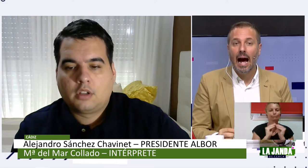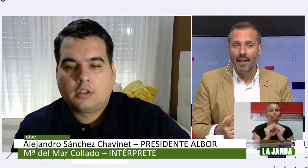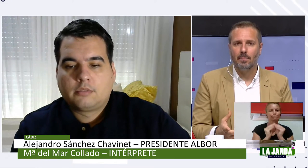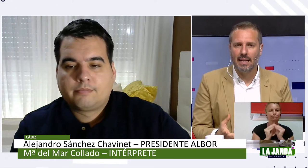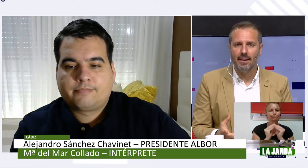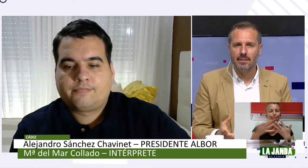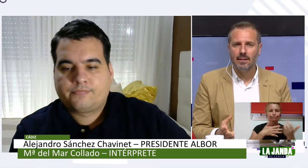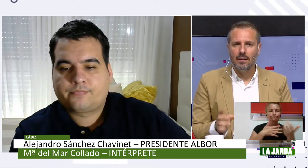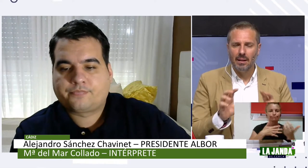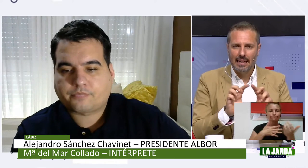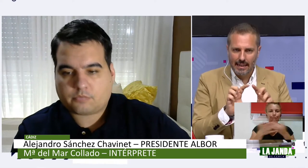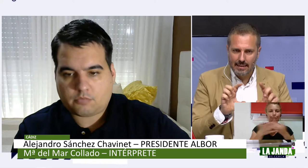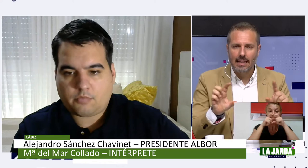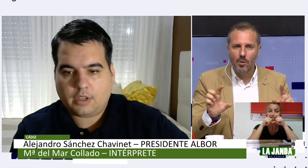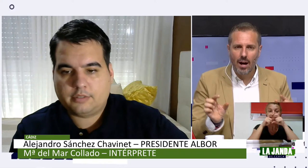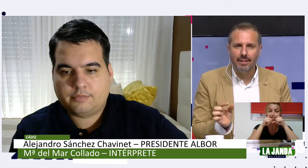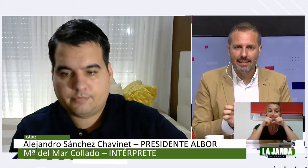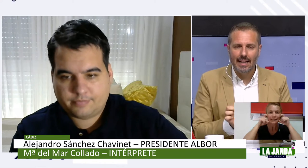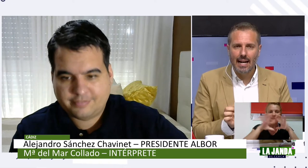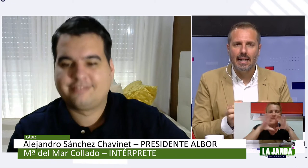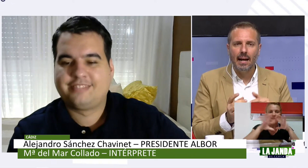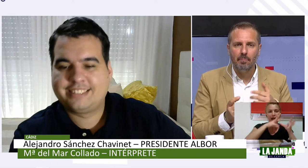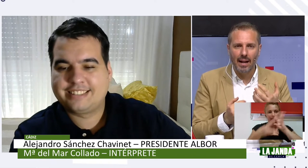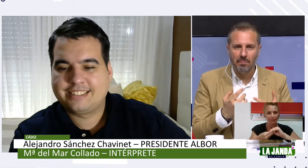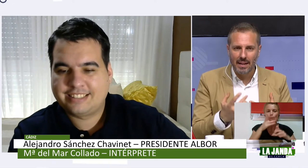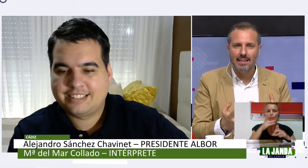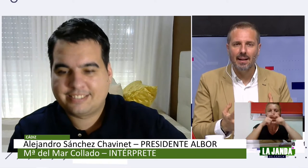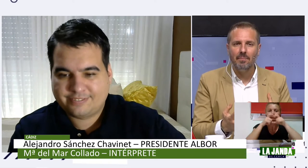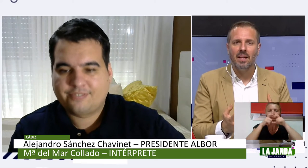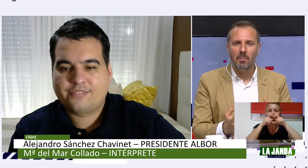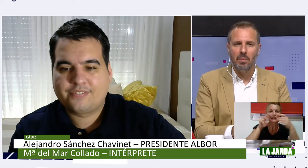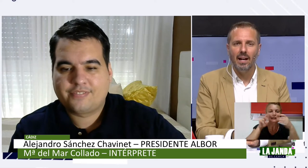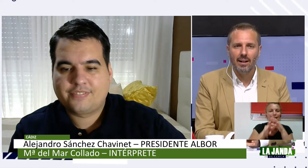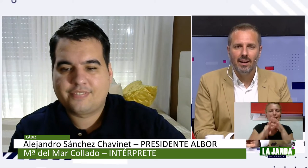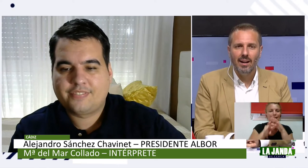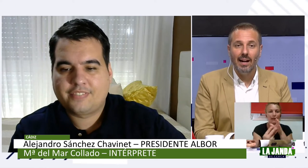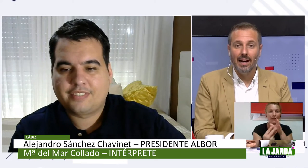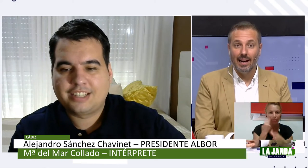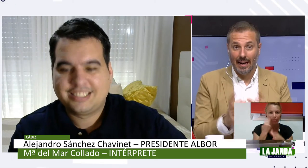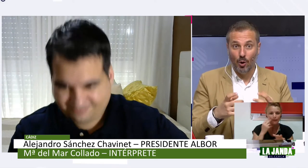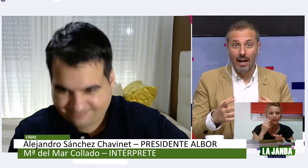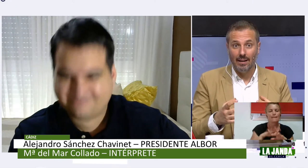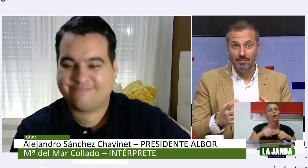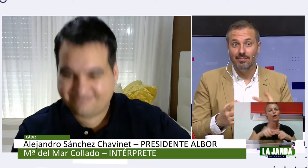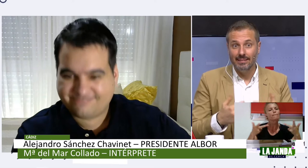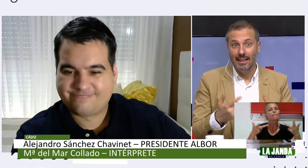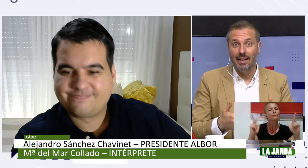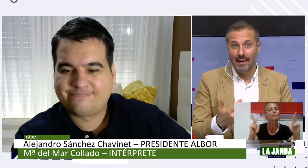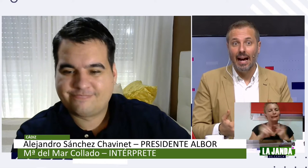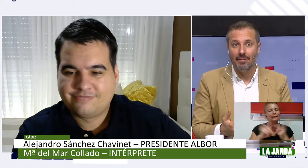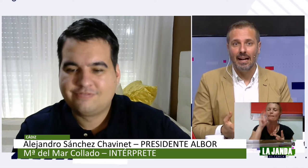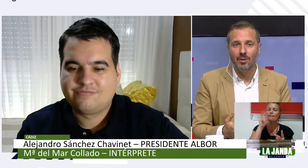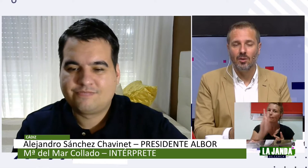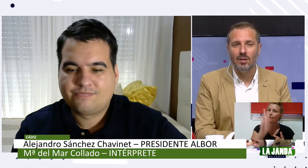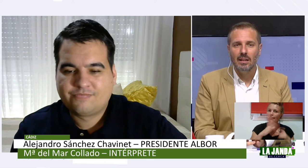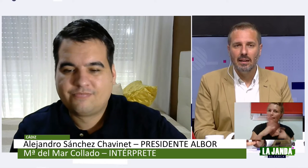mascarillas adaptadas, mascarillas que tienen una ventana y que permiten ver la boca del